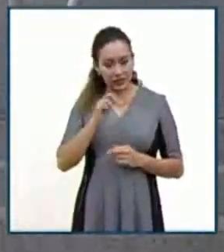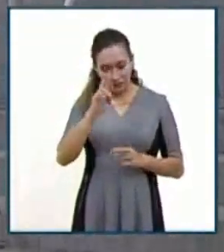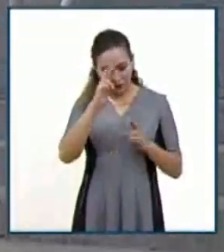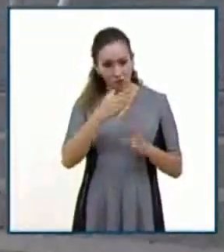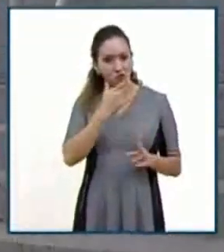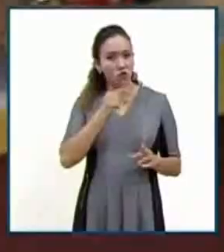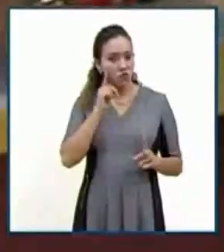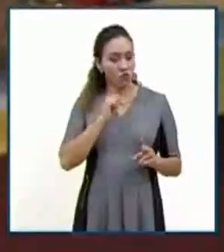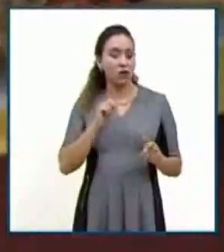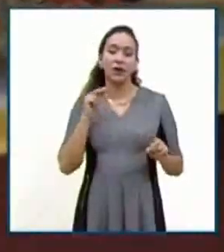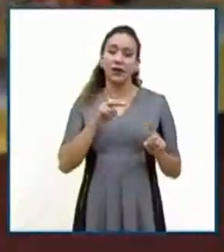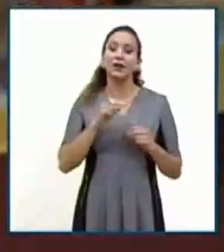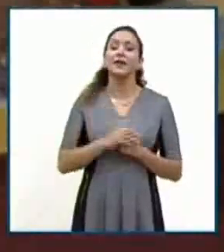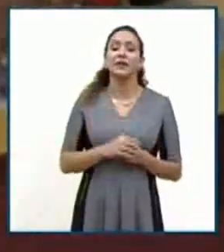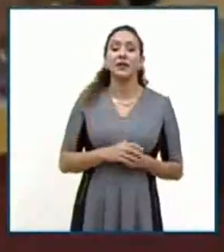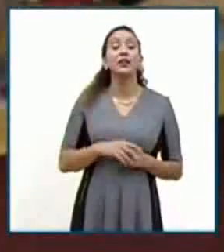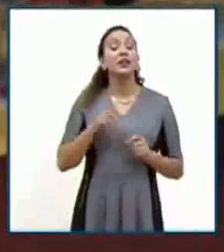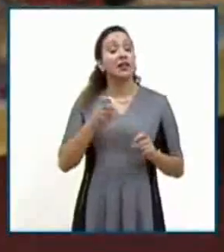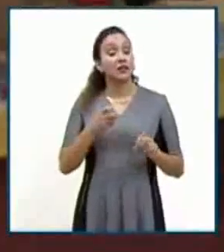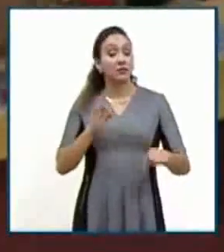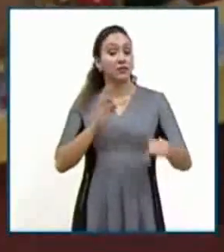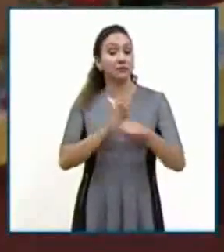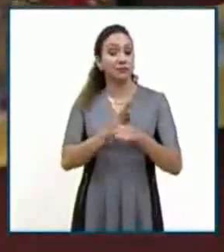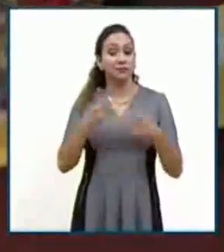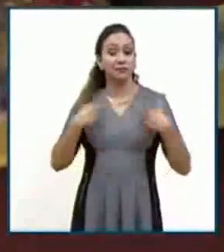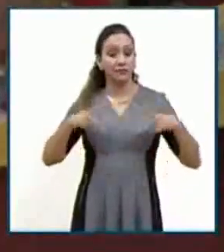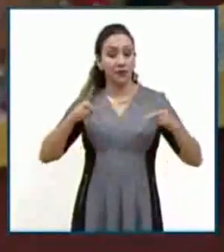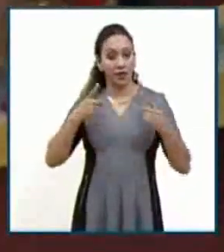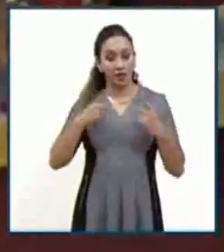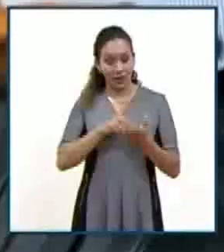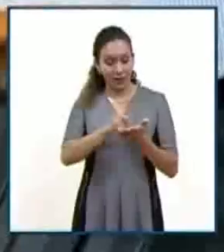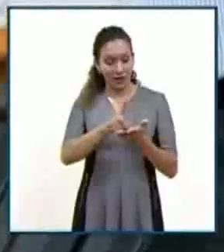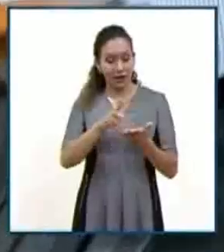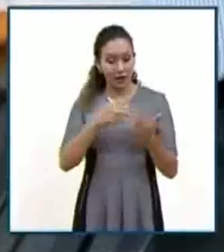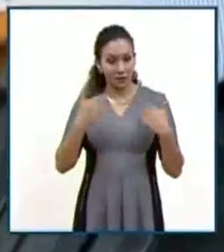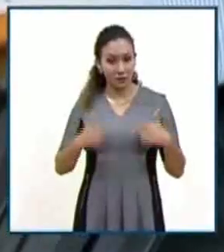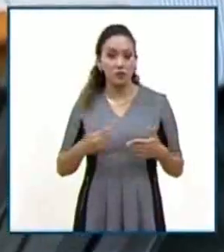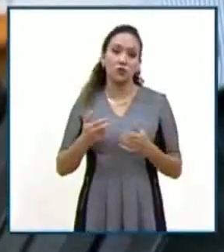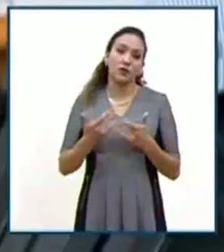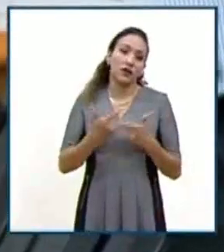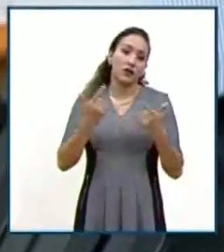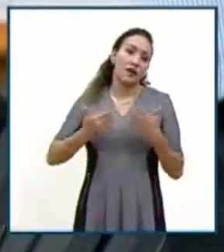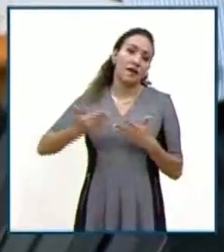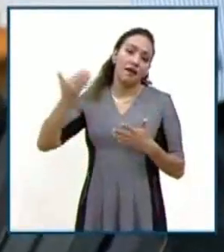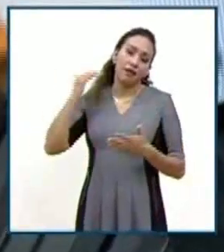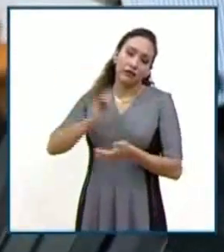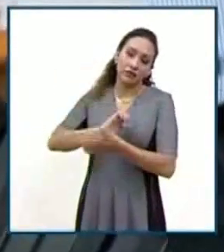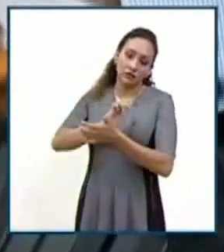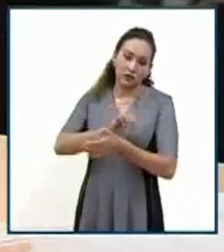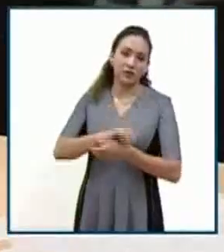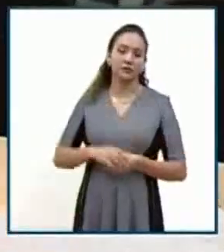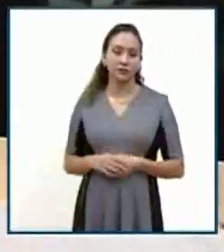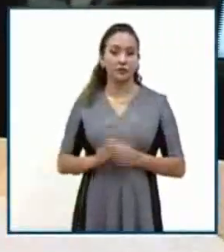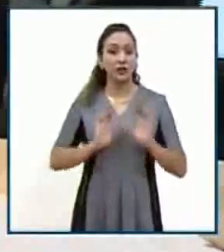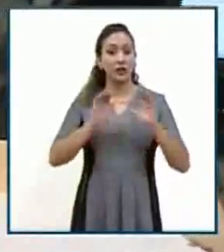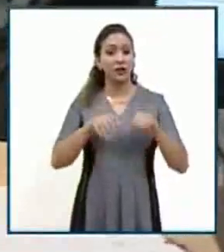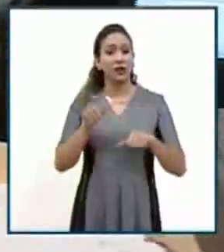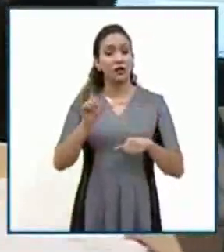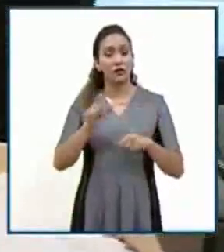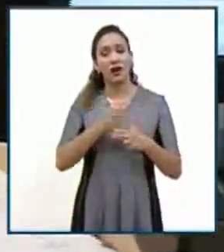Juezas, jueces, integrantes de la Defensoría Pública y de la Secretaría de Acuerdos de la Región Laguna en Durango asistieron al curso